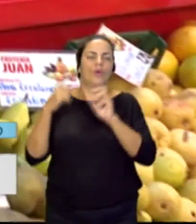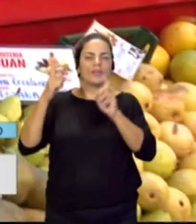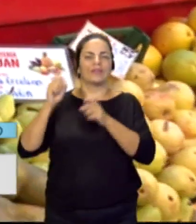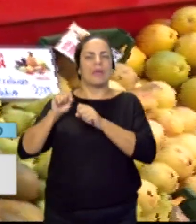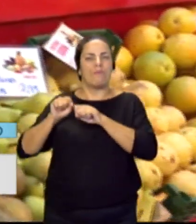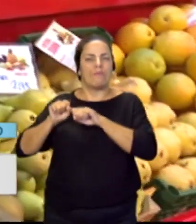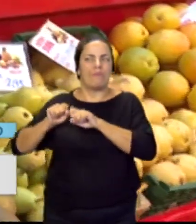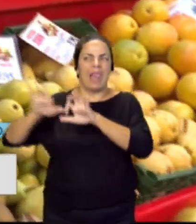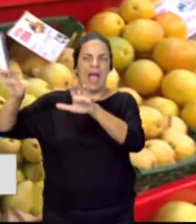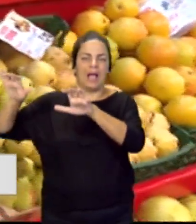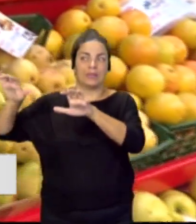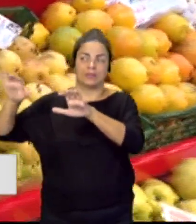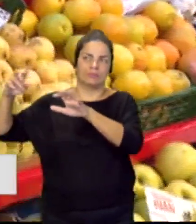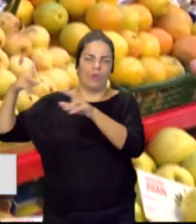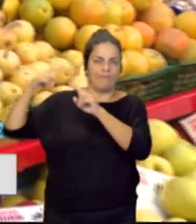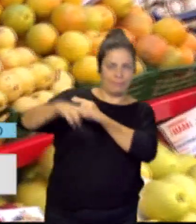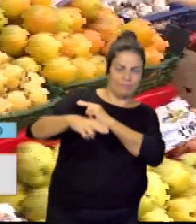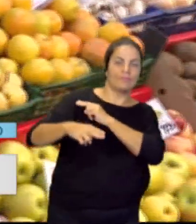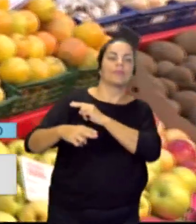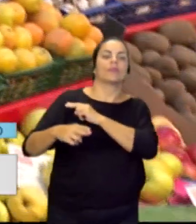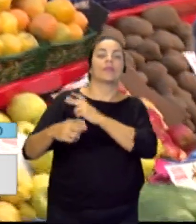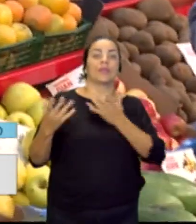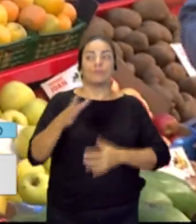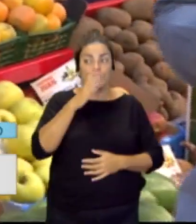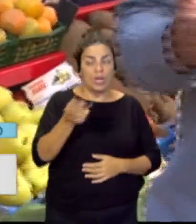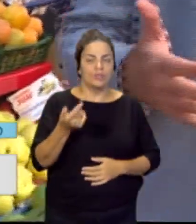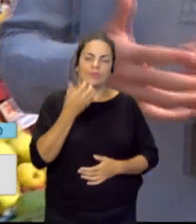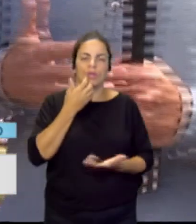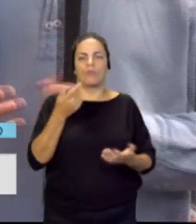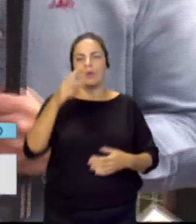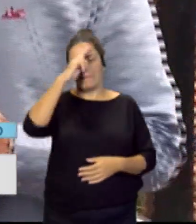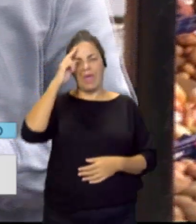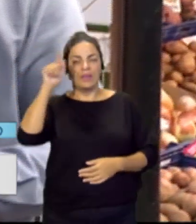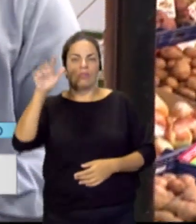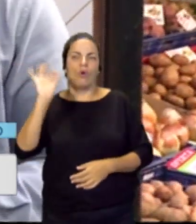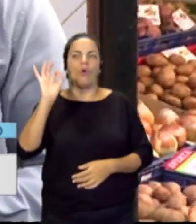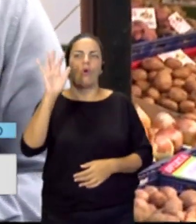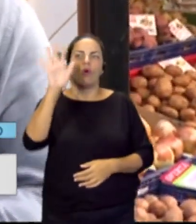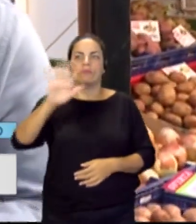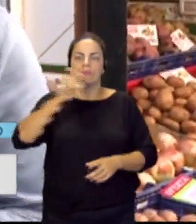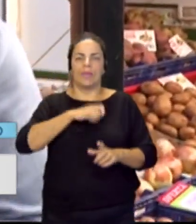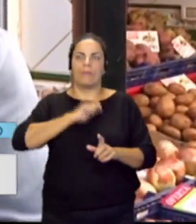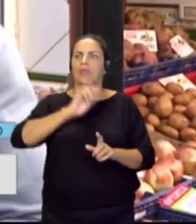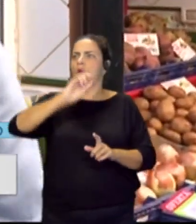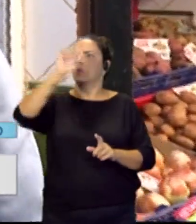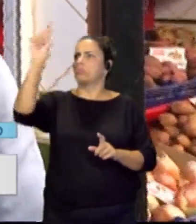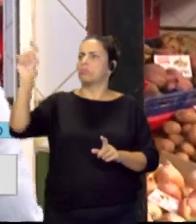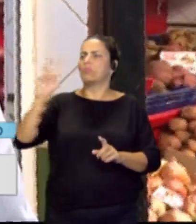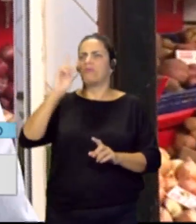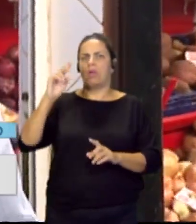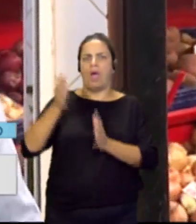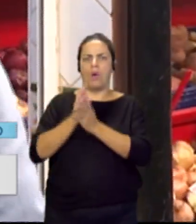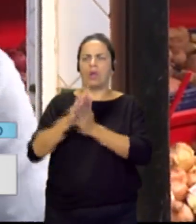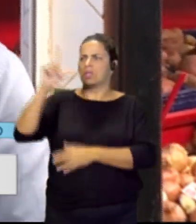eh desde donde se pueda recibir y por por eso pasa que por ejemplo te encuentras en Madrid o en otro lugar de España aguacates mucho más baratos cuando aquí en